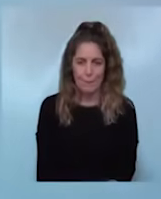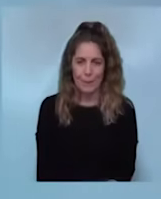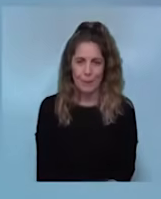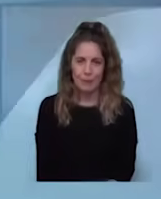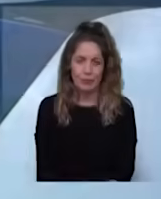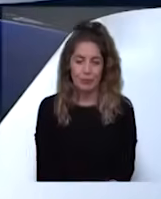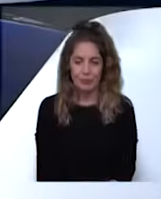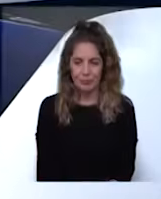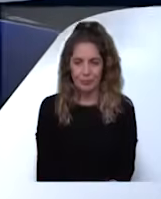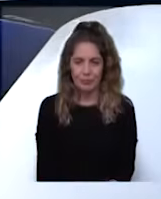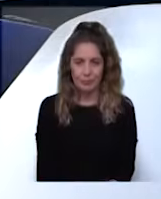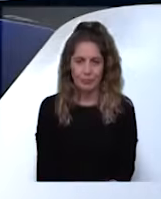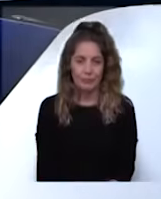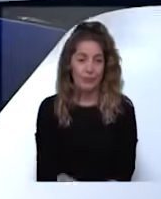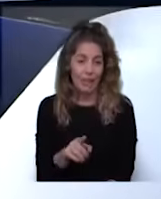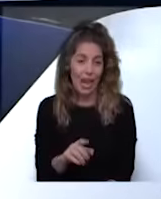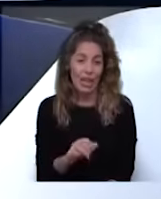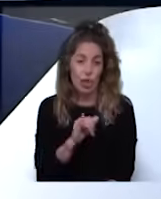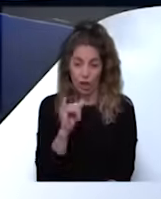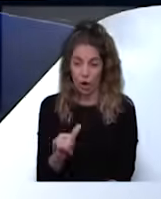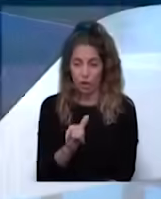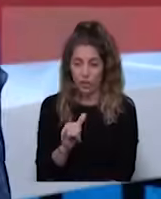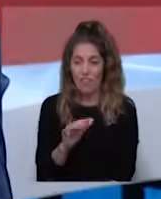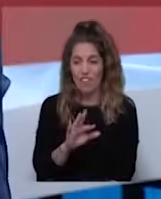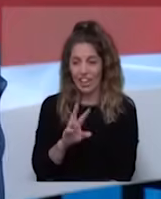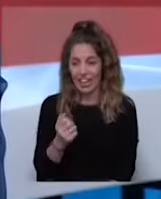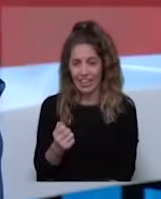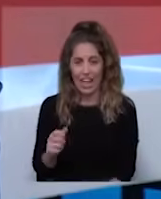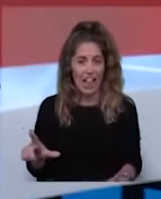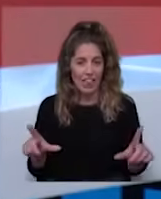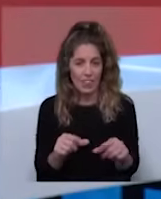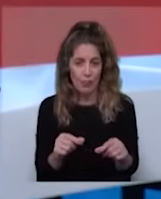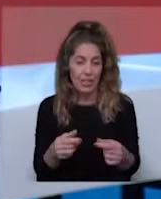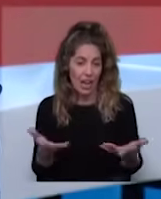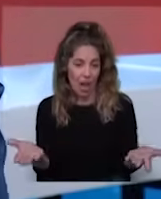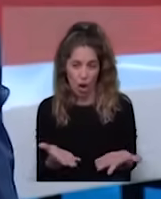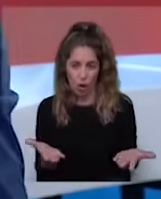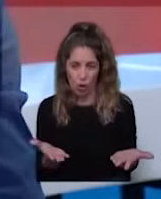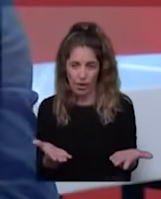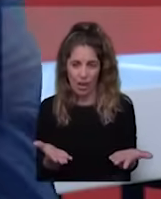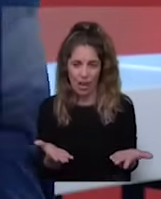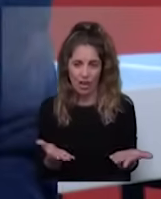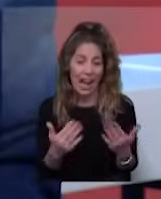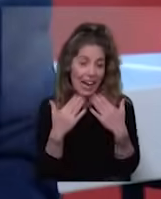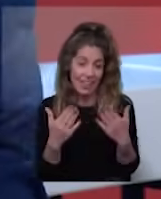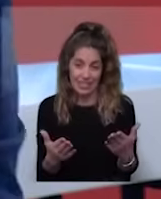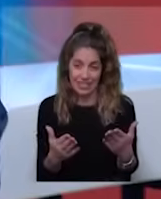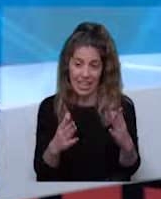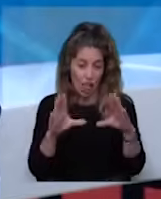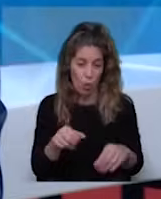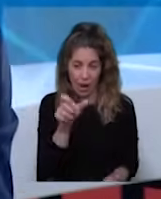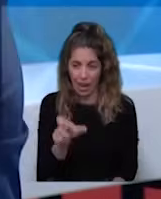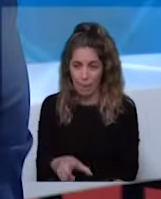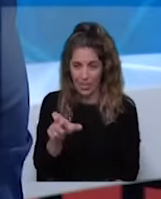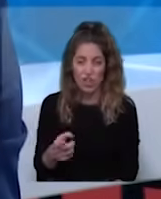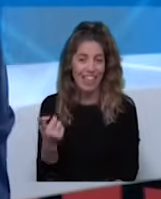años bueno bien ahí lo tenemos a Juan Raúl ferrira simplemente en el cierre este Antonio de parte agradecer a todas las personas que